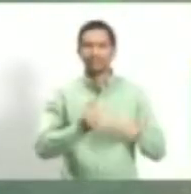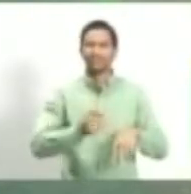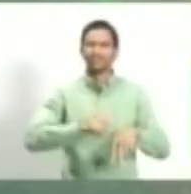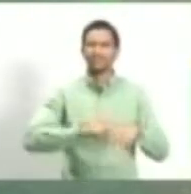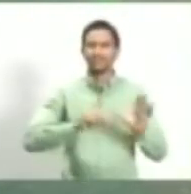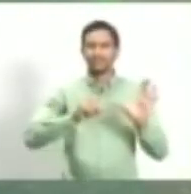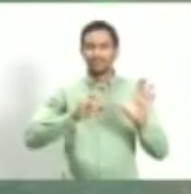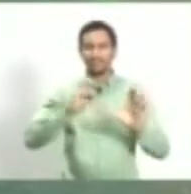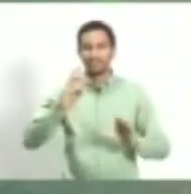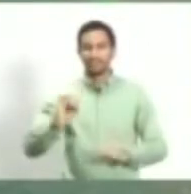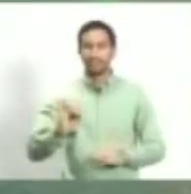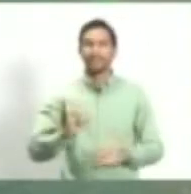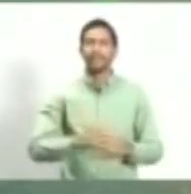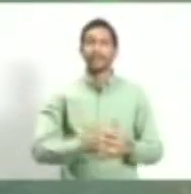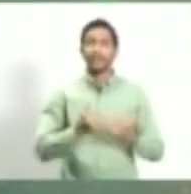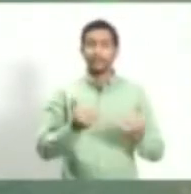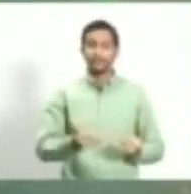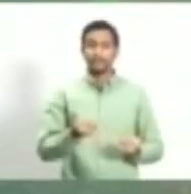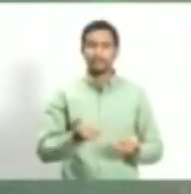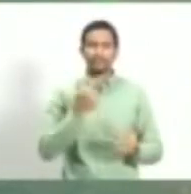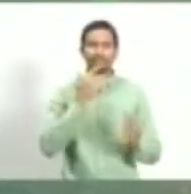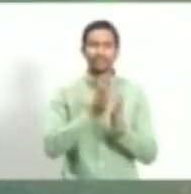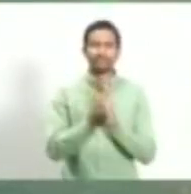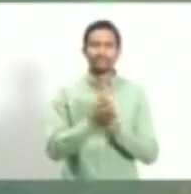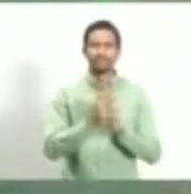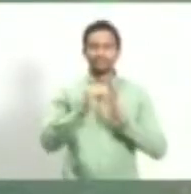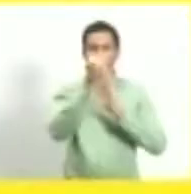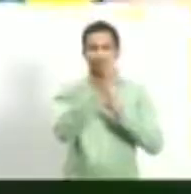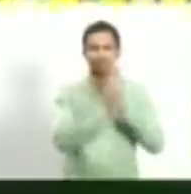@lasnoticiasdetelecaribe630. Así es, ahora vamos con nuestros titulares.